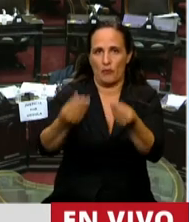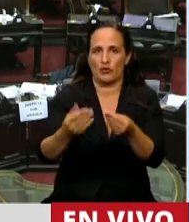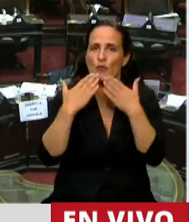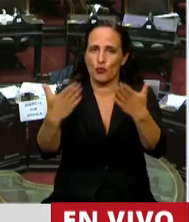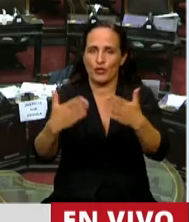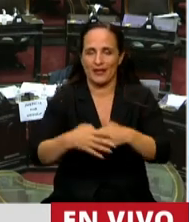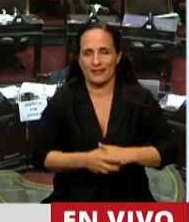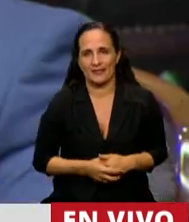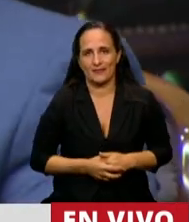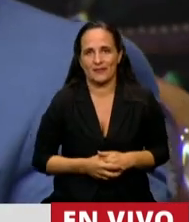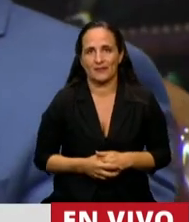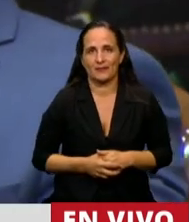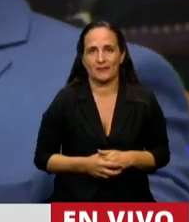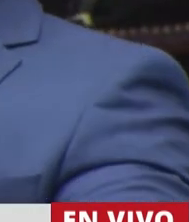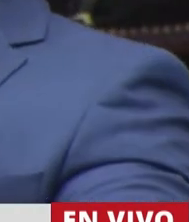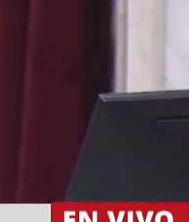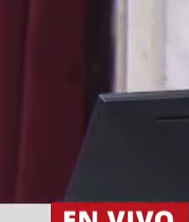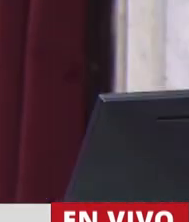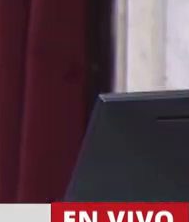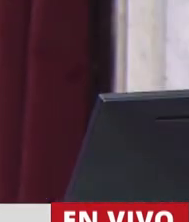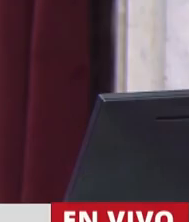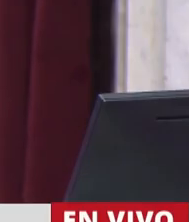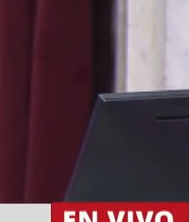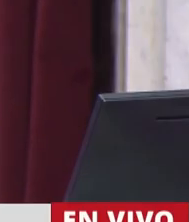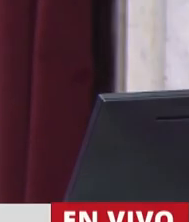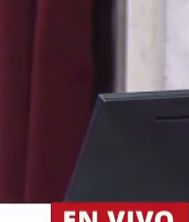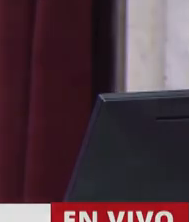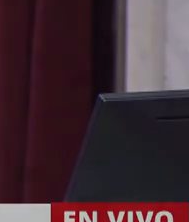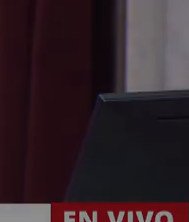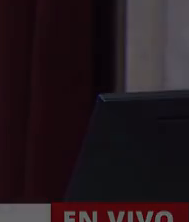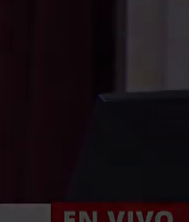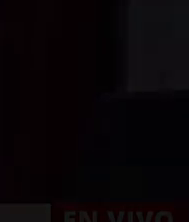gracias. Muchas gracias, diputado Casinerio.